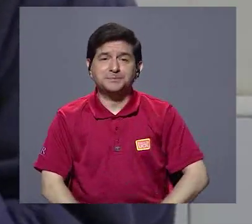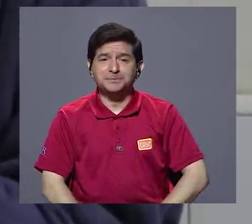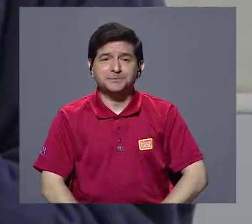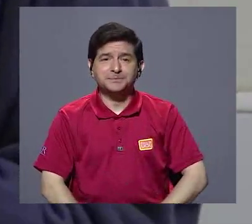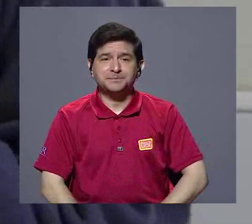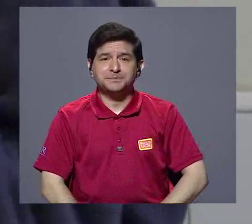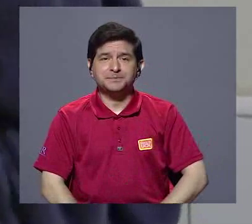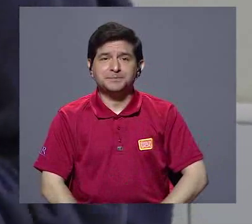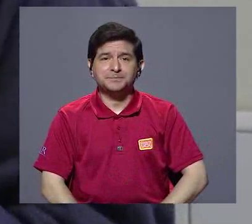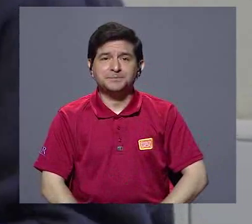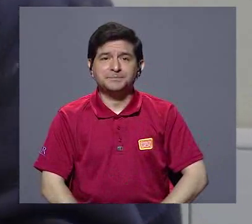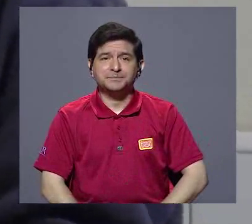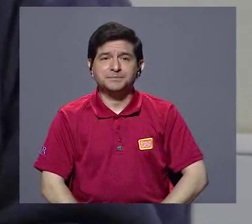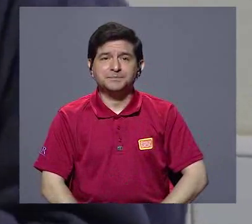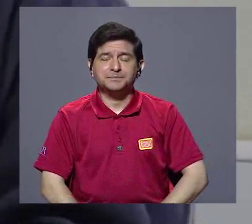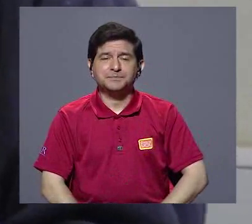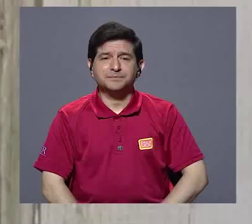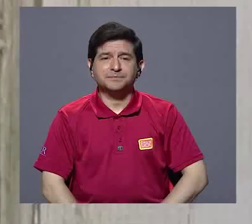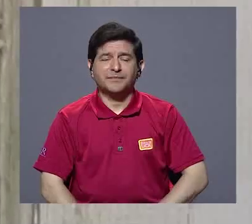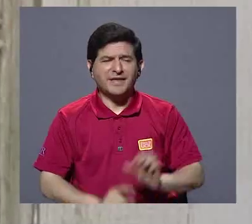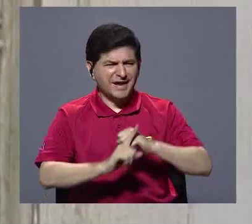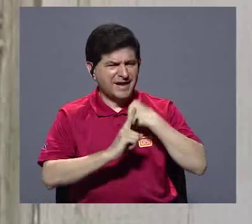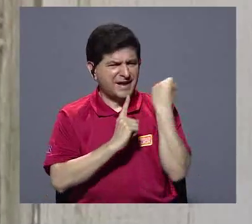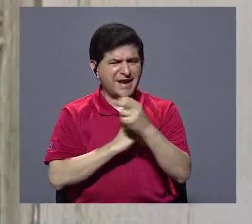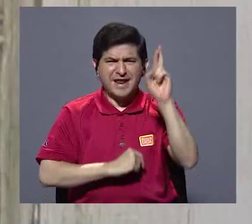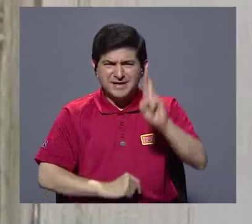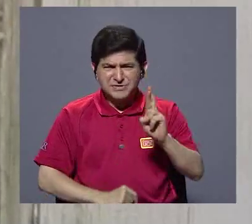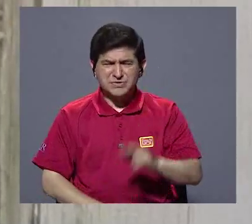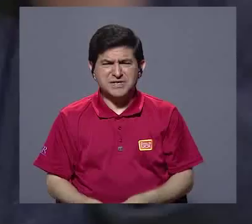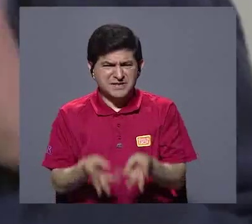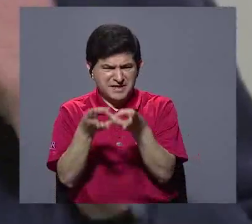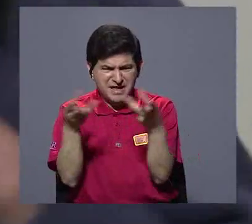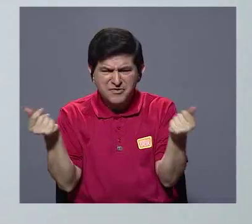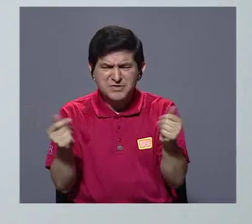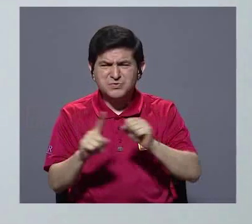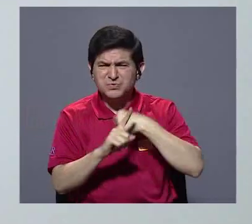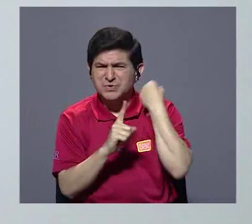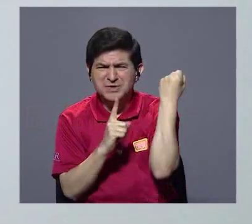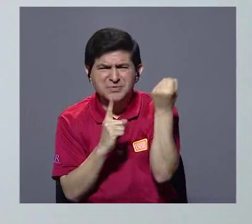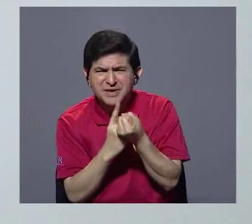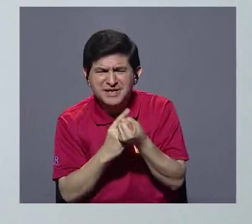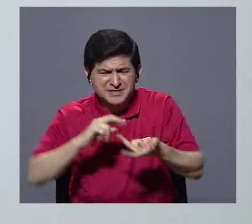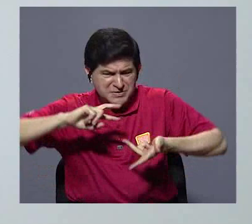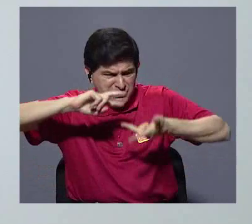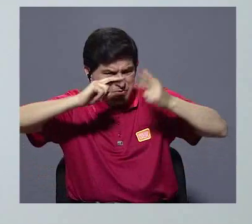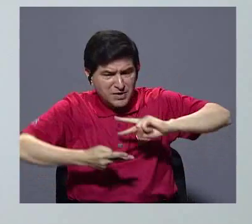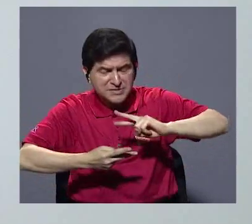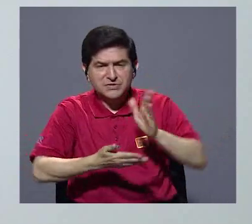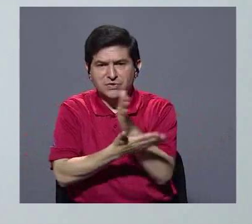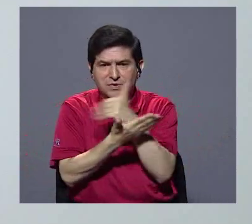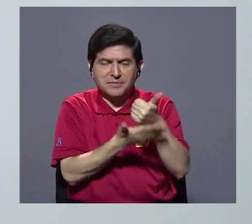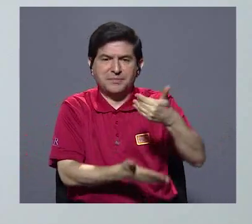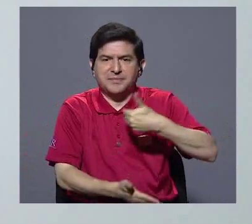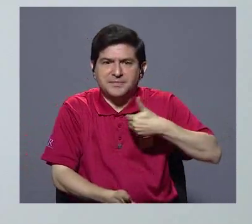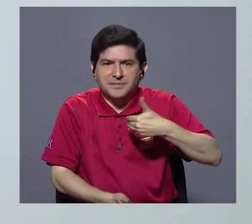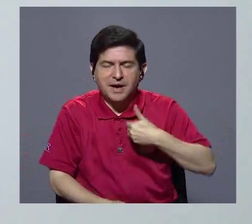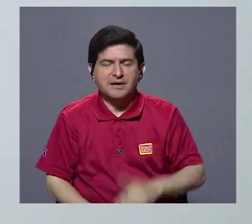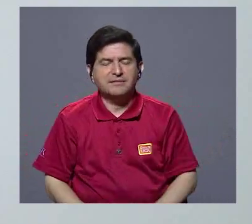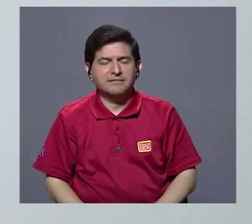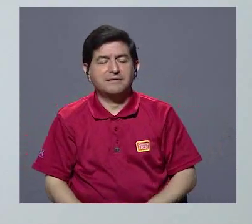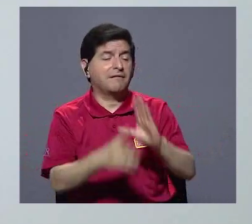Here's Johnny. ¿cómo la sociedad costarricense